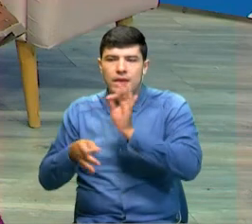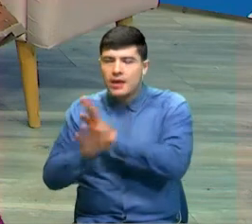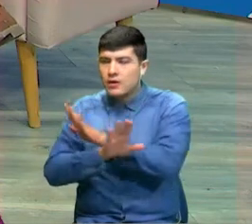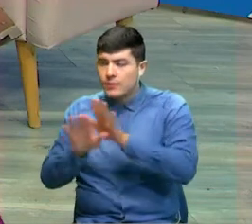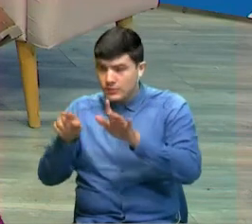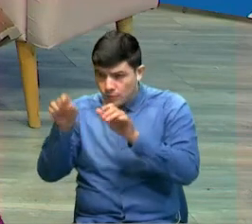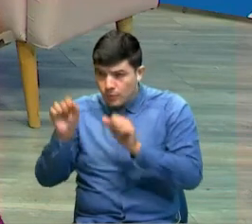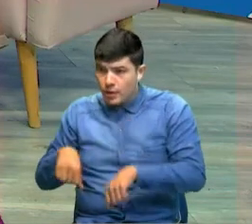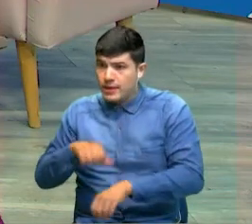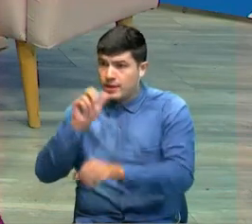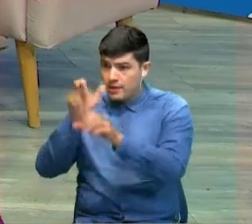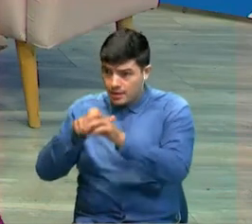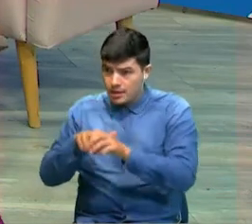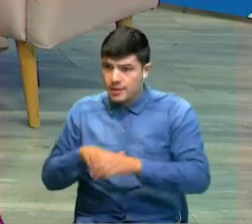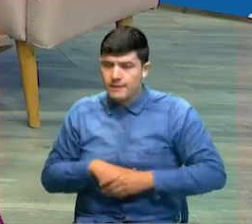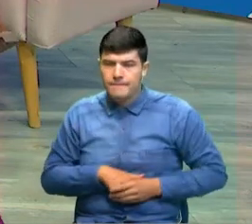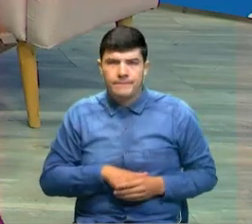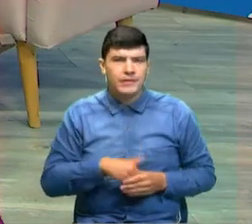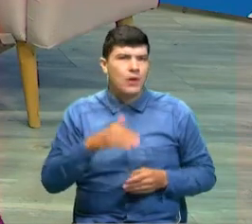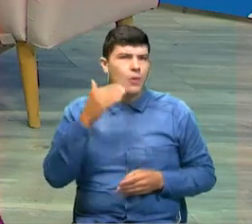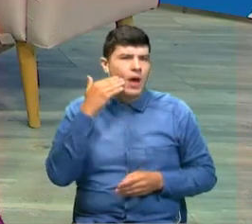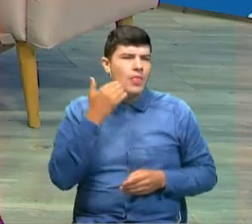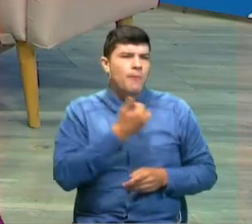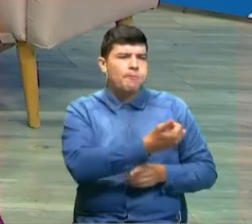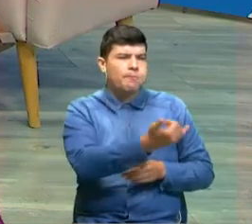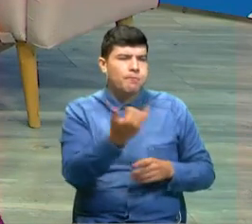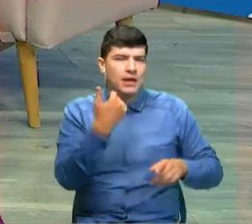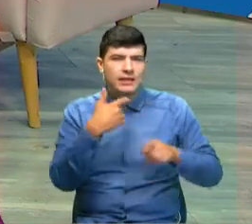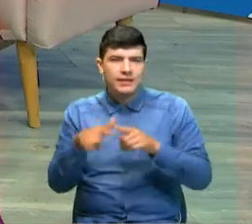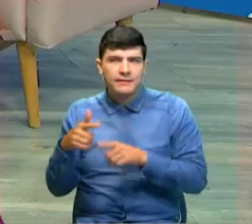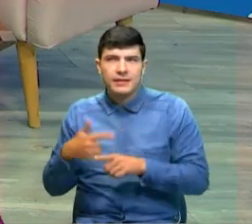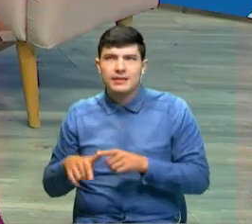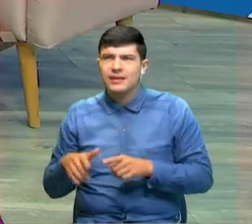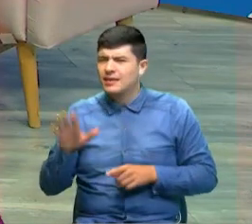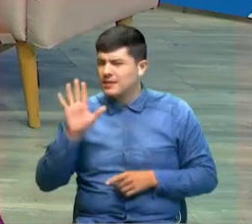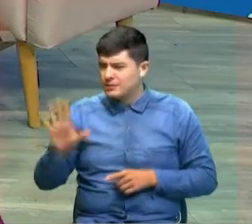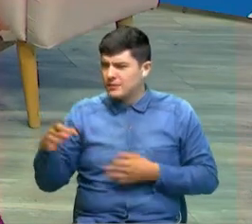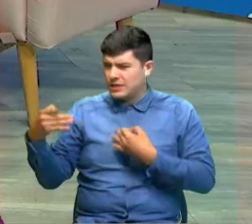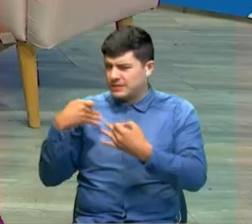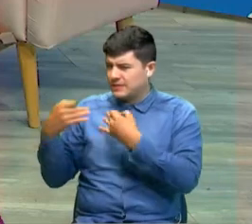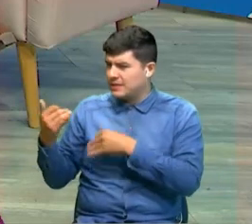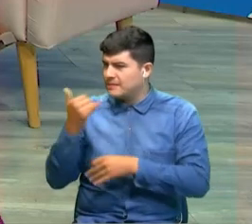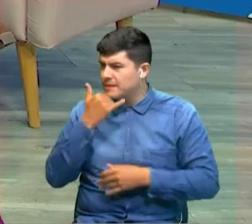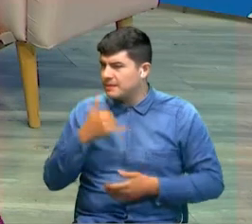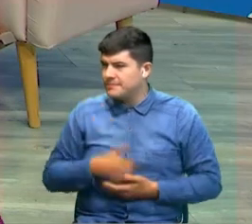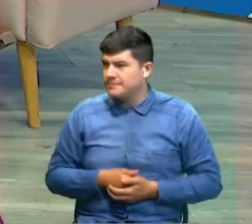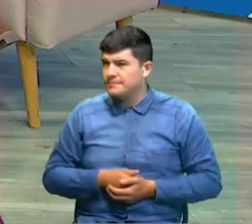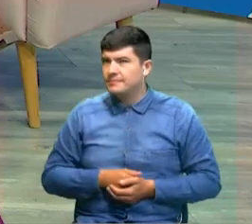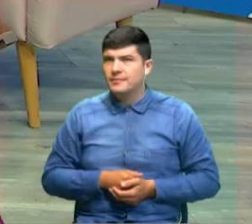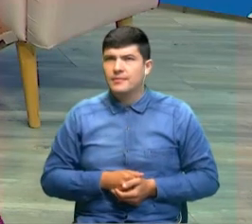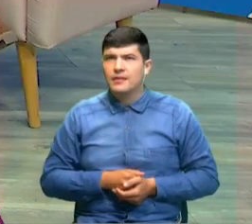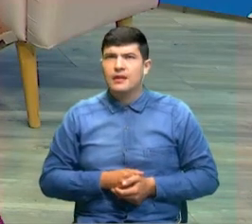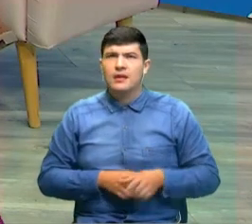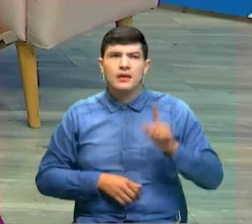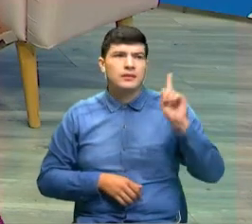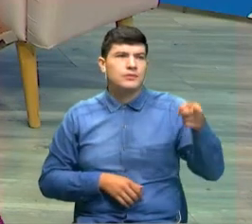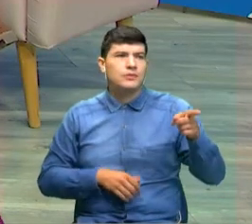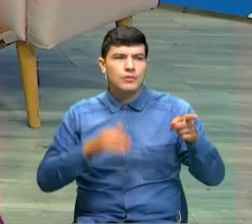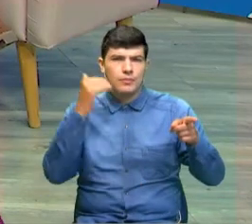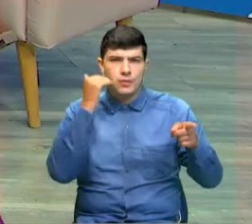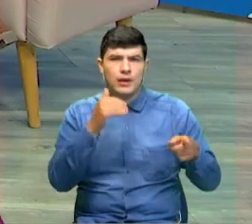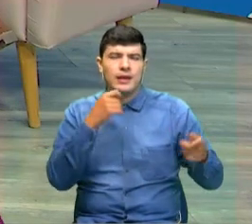Abogada. Bueno, cuando existen varios edificios, hay varios. ¿Qué fue lo que pasó? Explíqueme un poco. A ella le